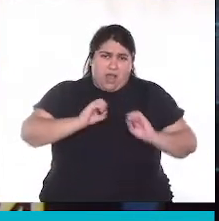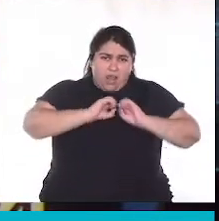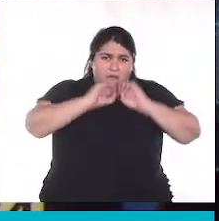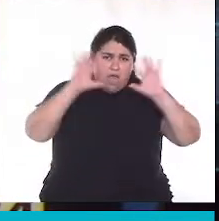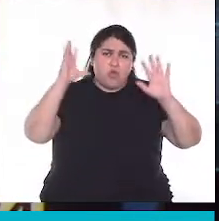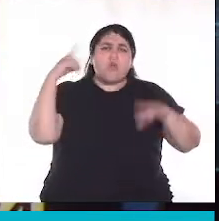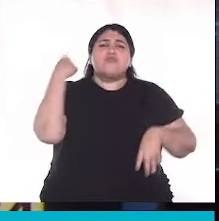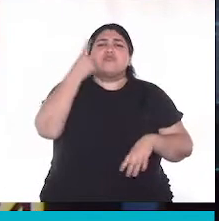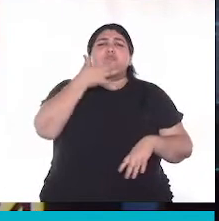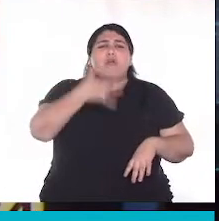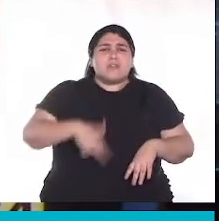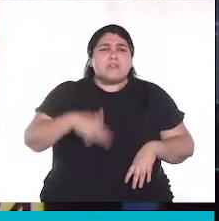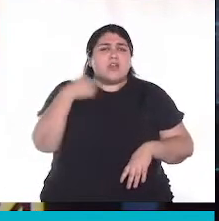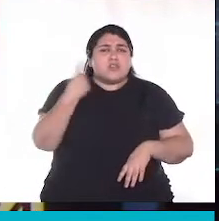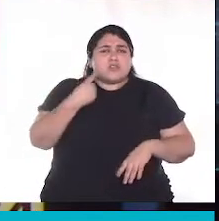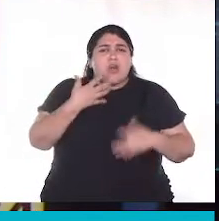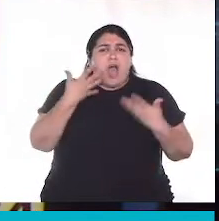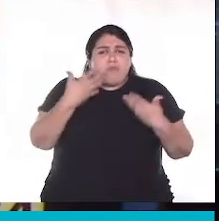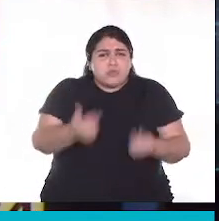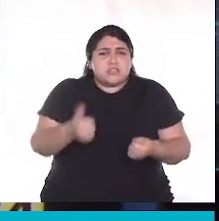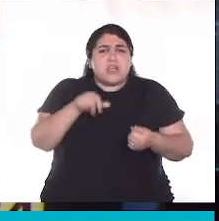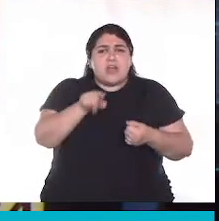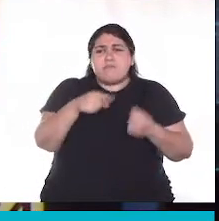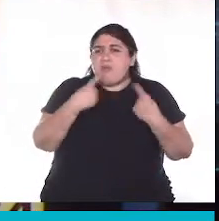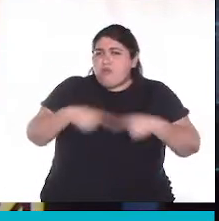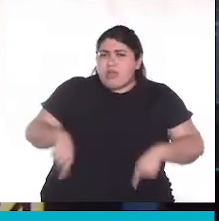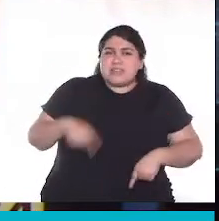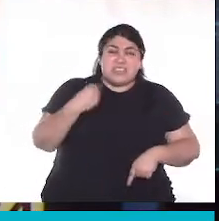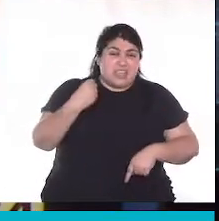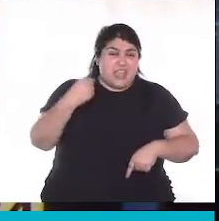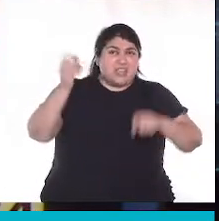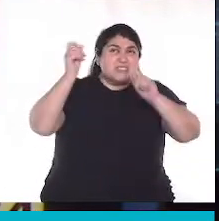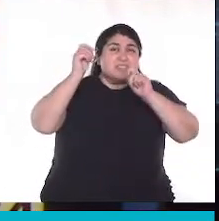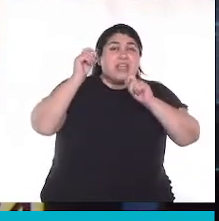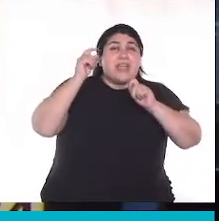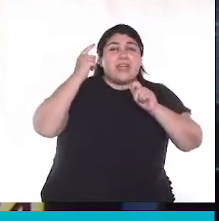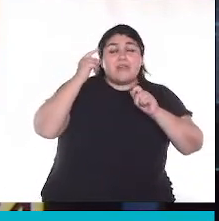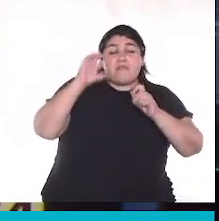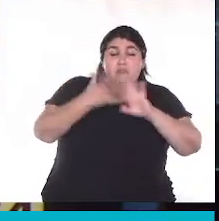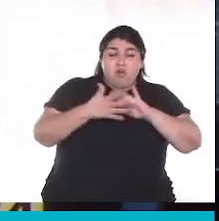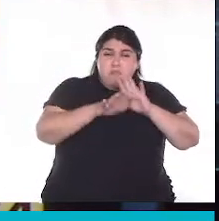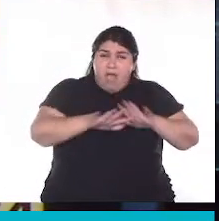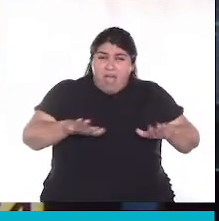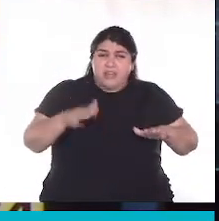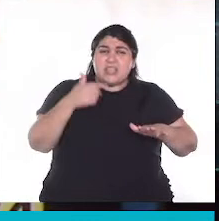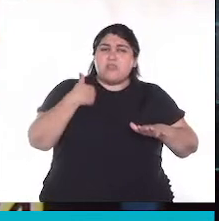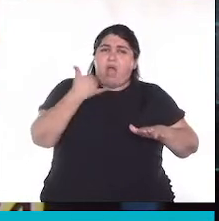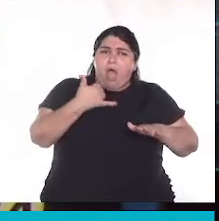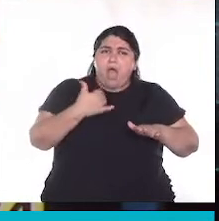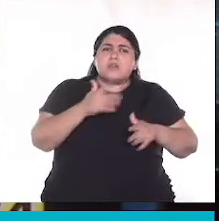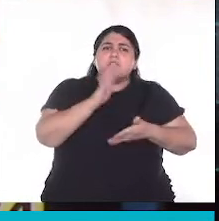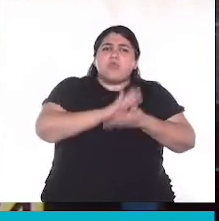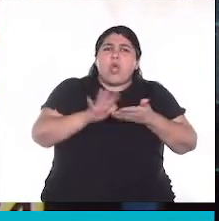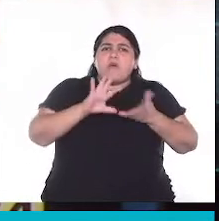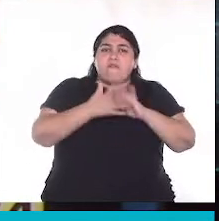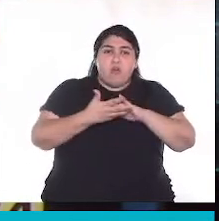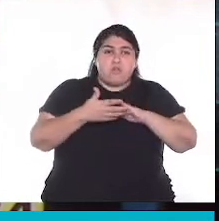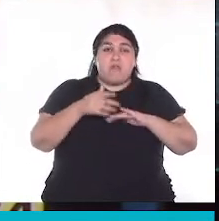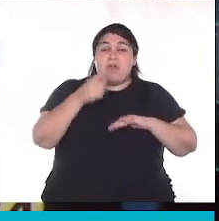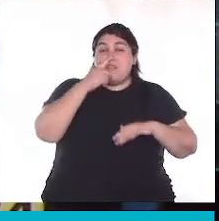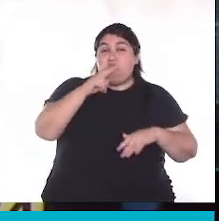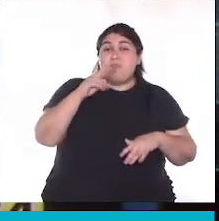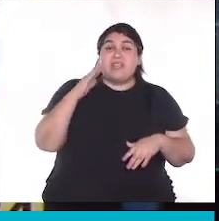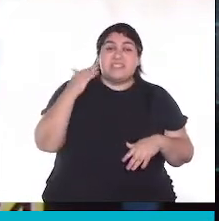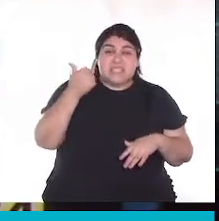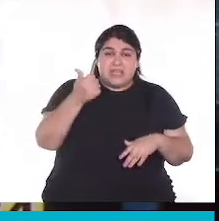entender que nos apoyamos en la necesidad de que cambió el paradigma del consumo y que por eso la ley 13.595 del